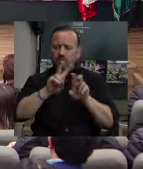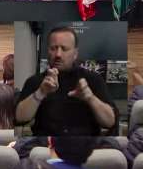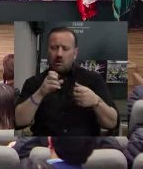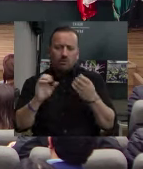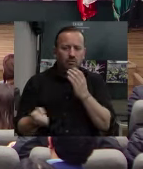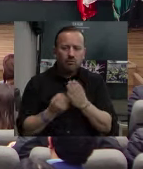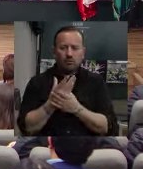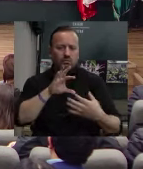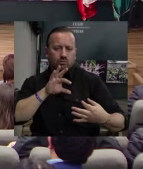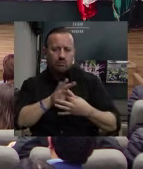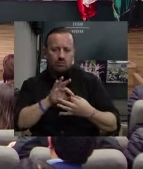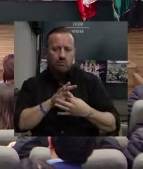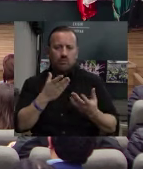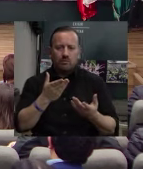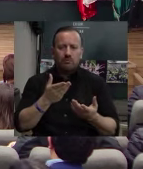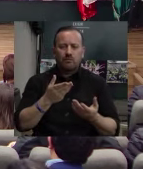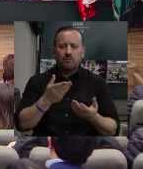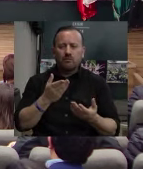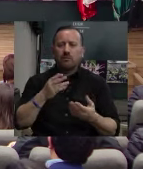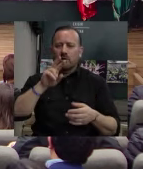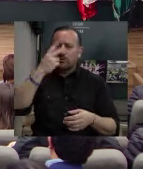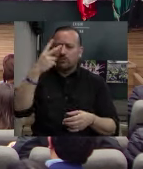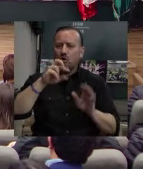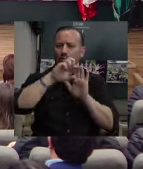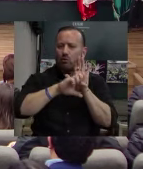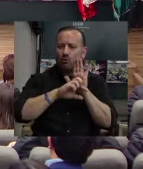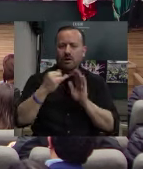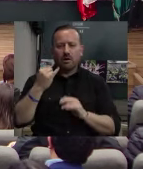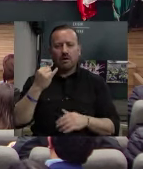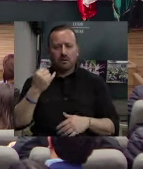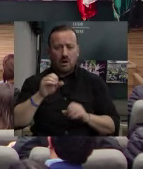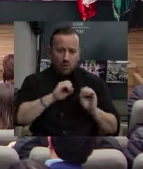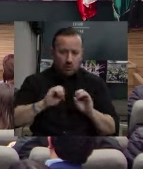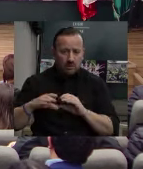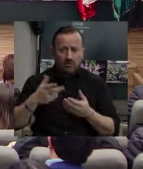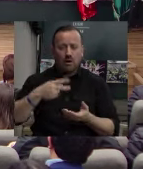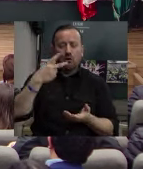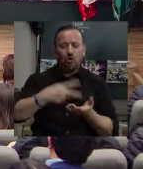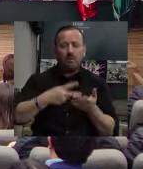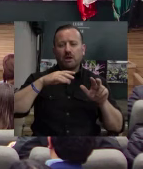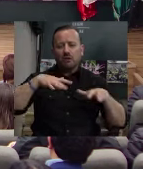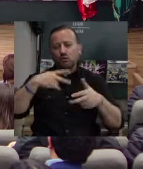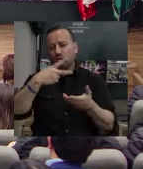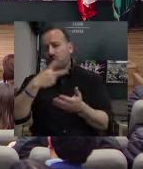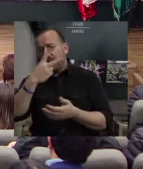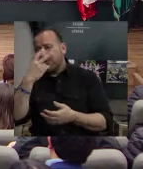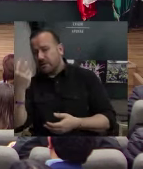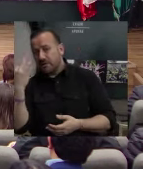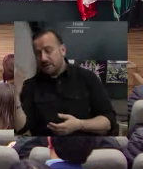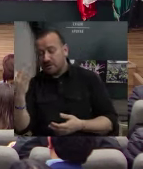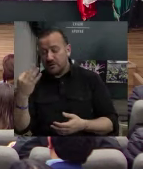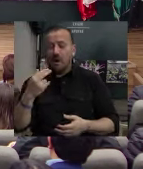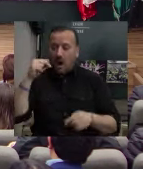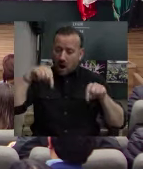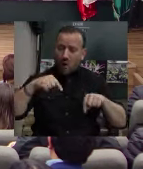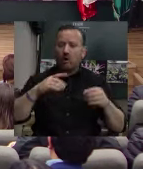perdón con vinculación en en el en el proyecto educativo institucional en el pi 2018-2023 y ahora nuevamente se retoma con